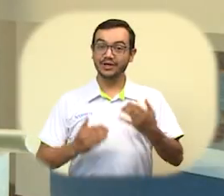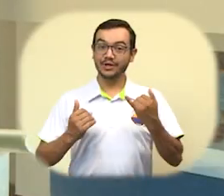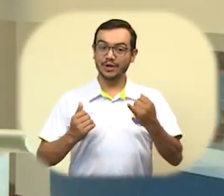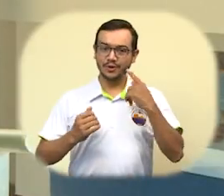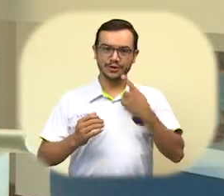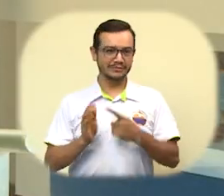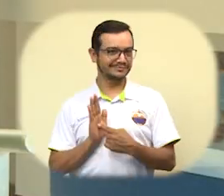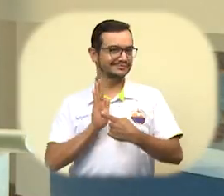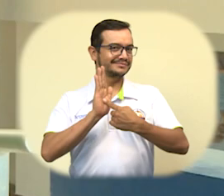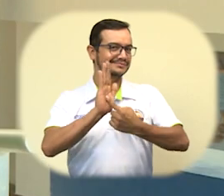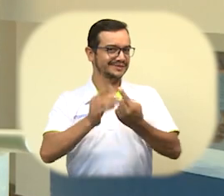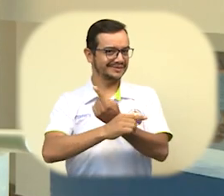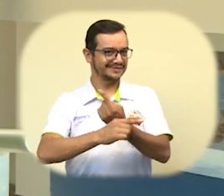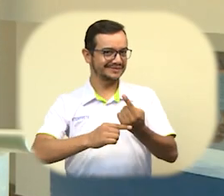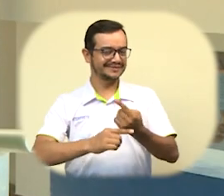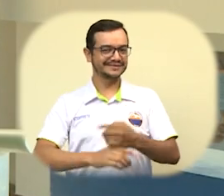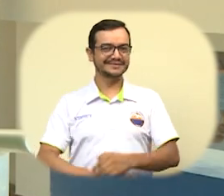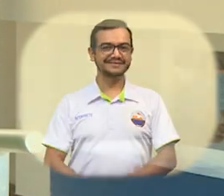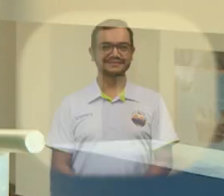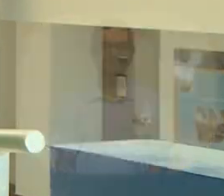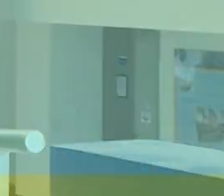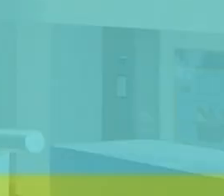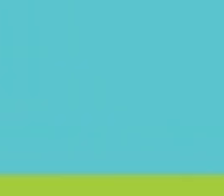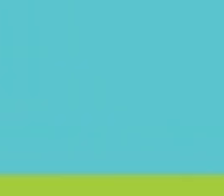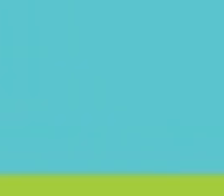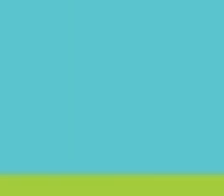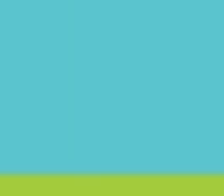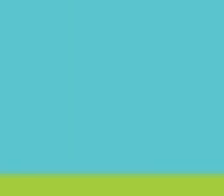Esta es nuestra imagen de la semana.